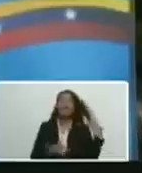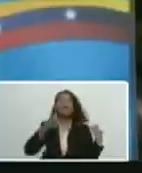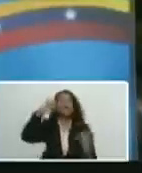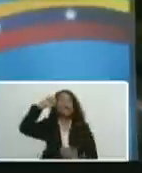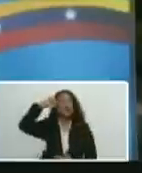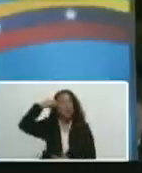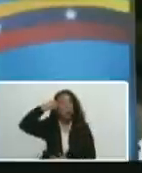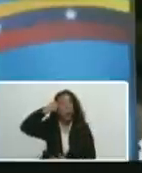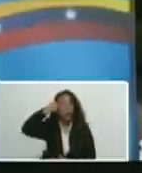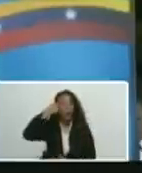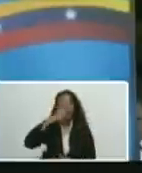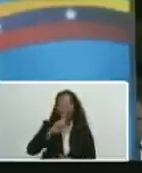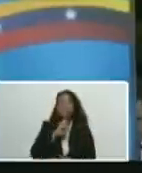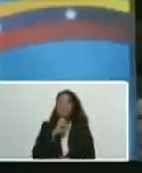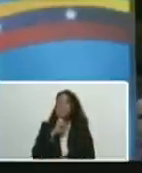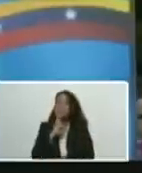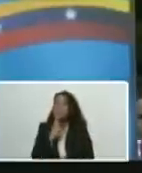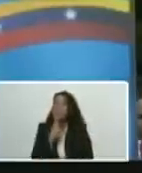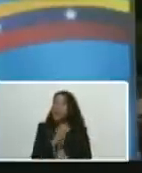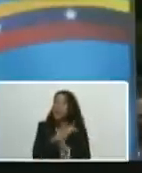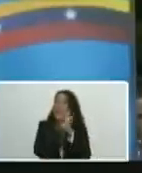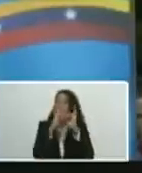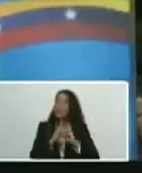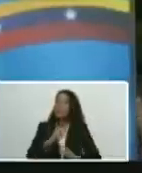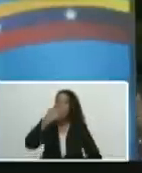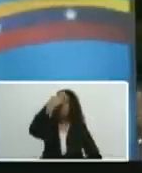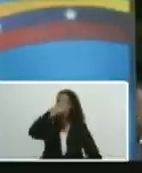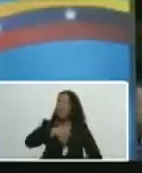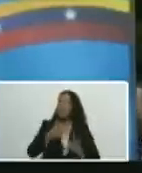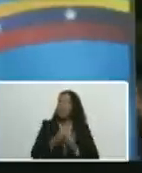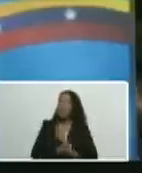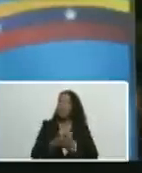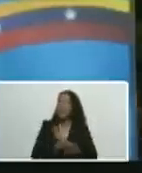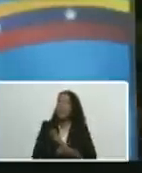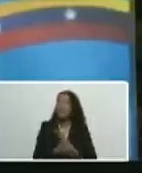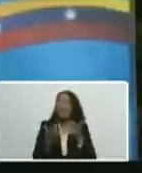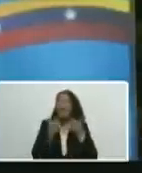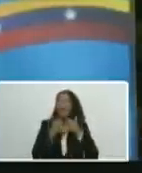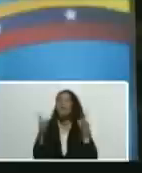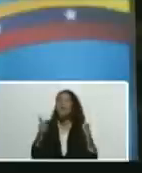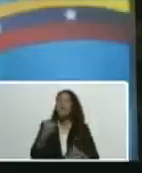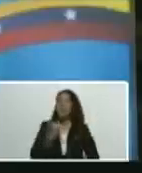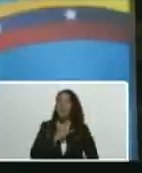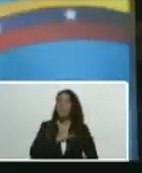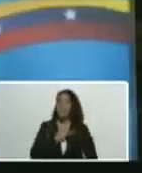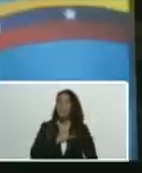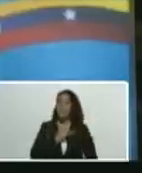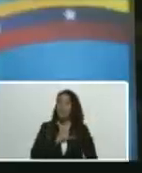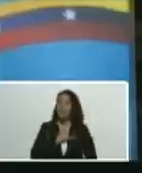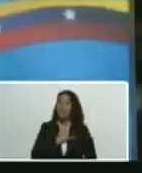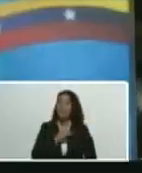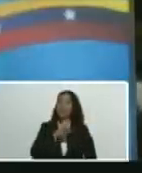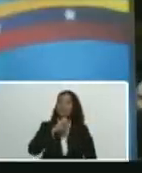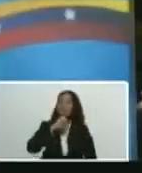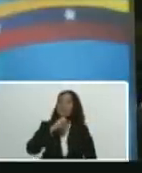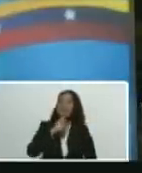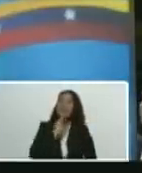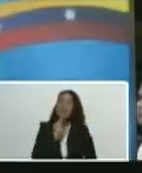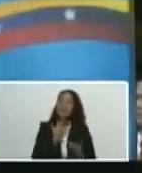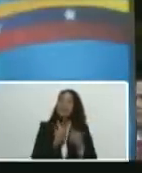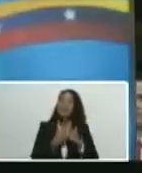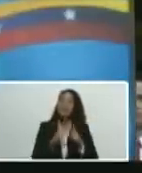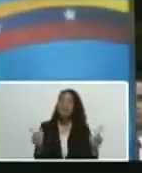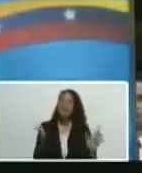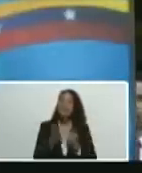recuerden que el secreto de la felicidad está en la libertad y el secreto de la